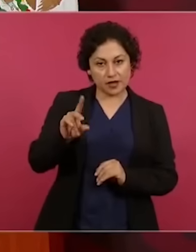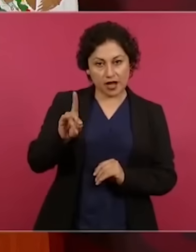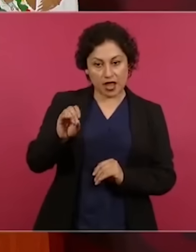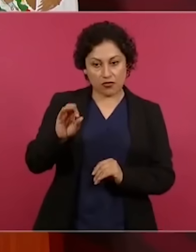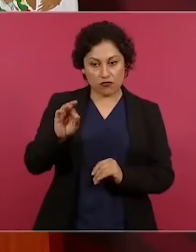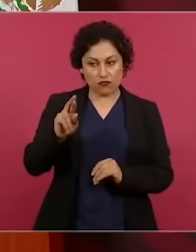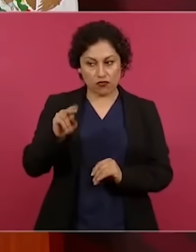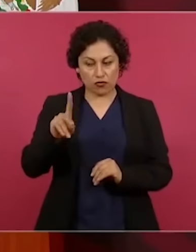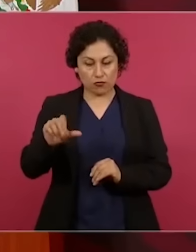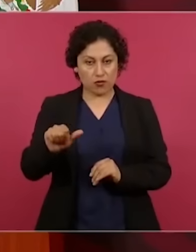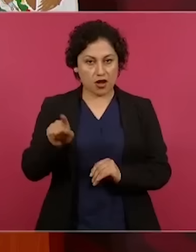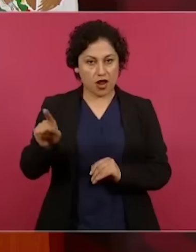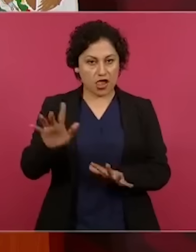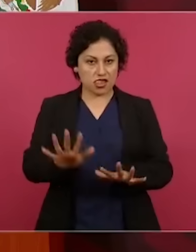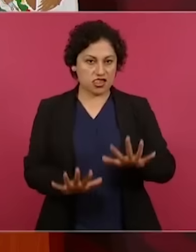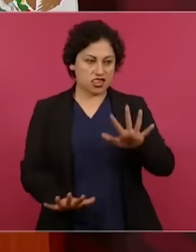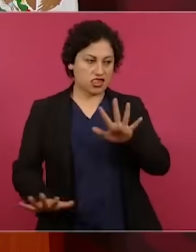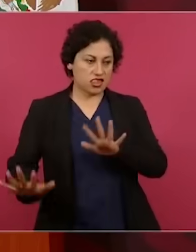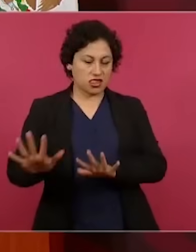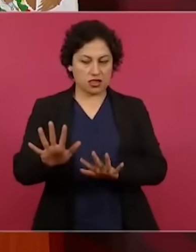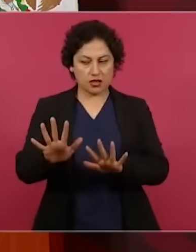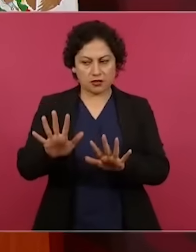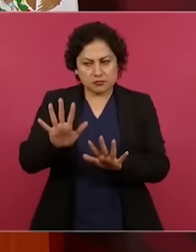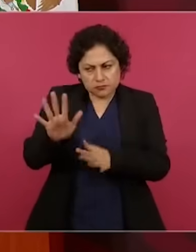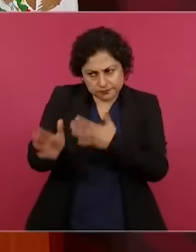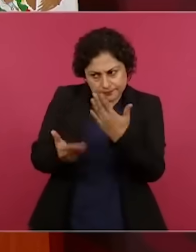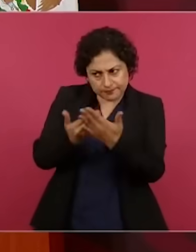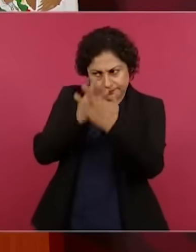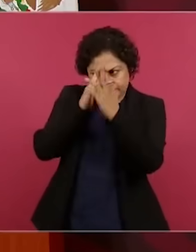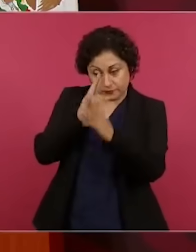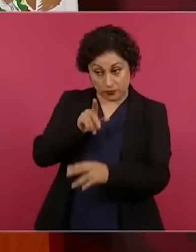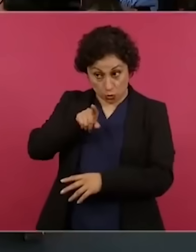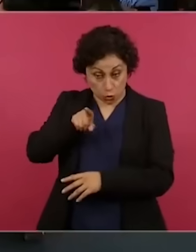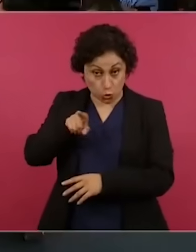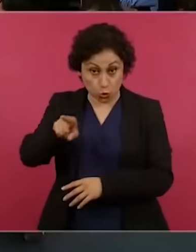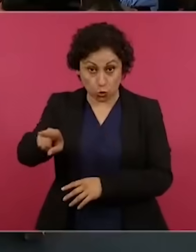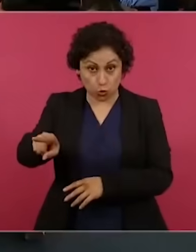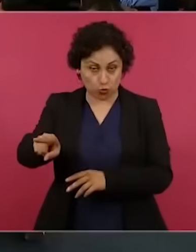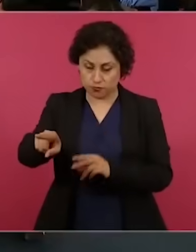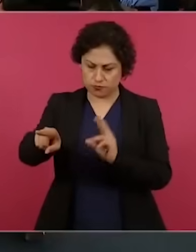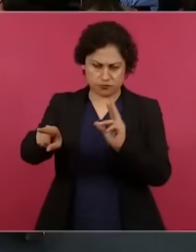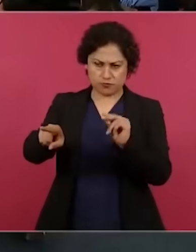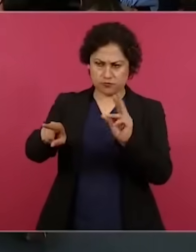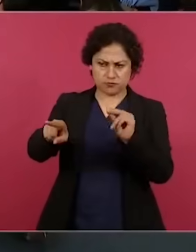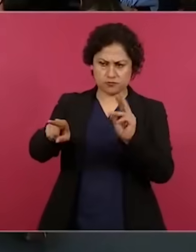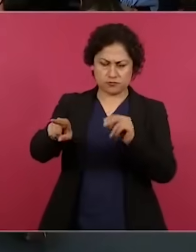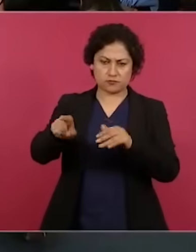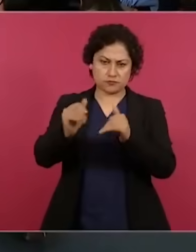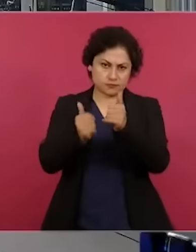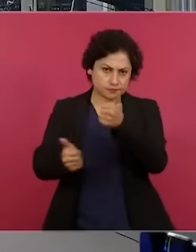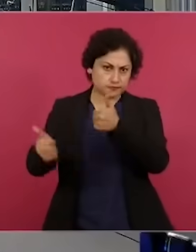manipulan mucho, con todo respeto. No tú, sino los